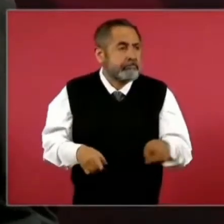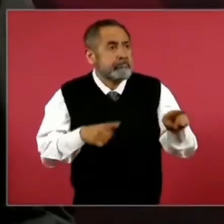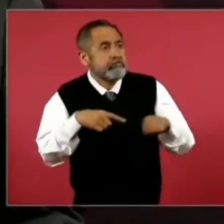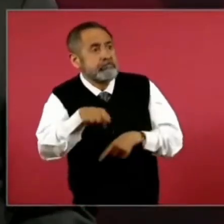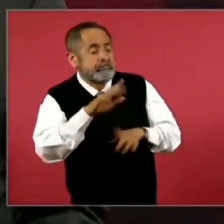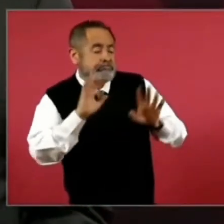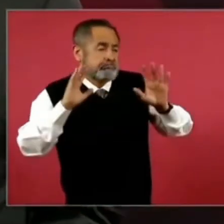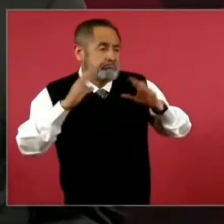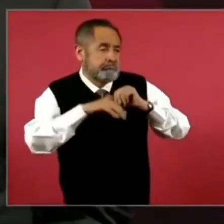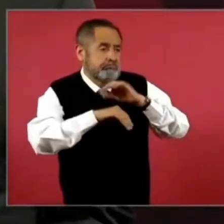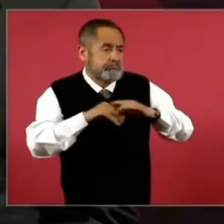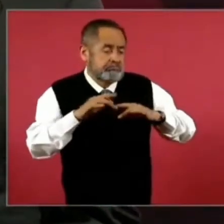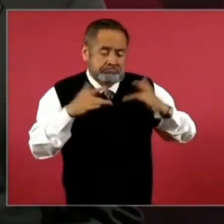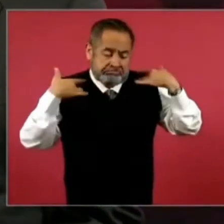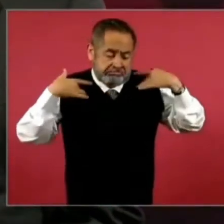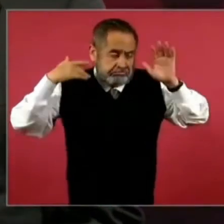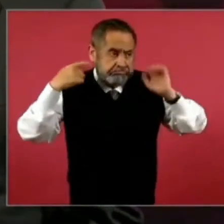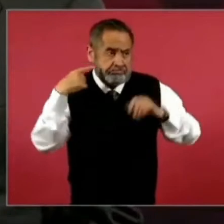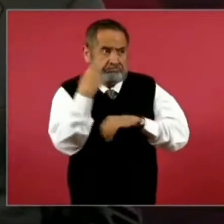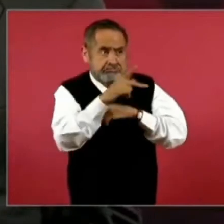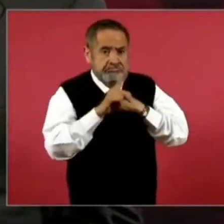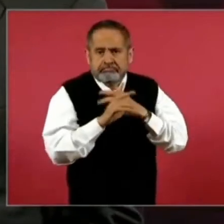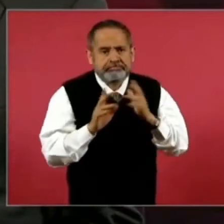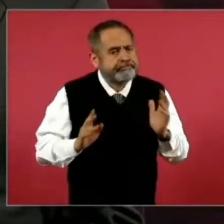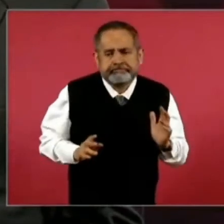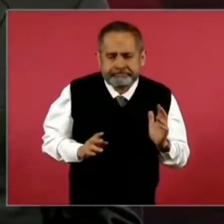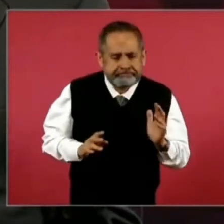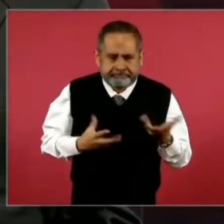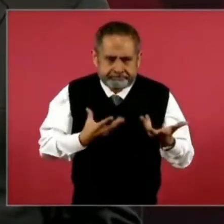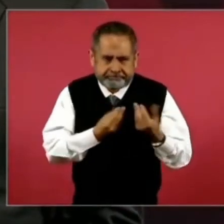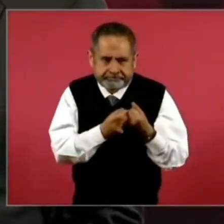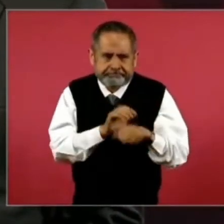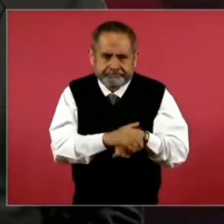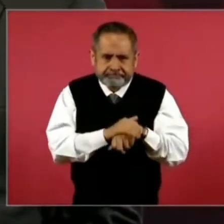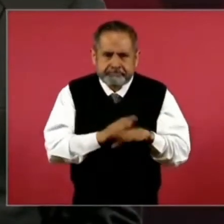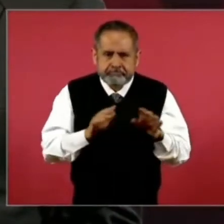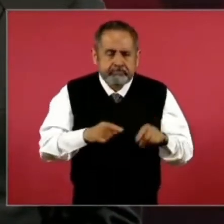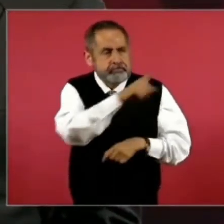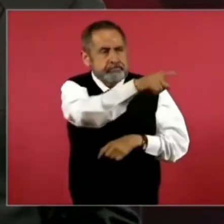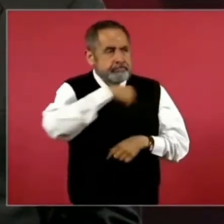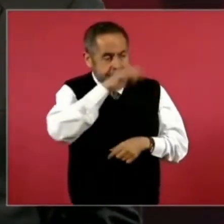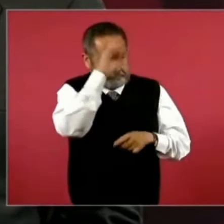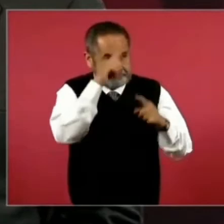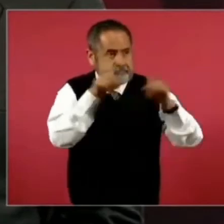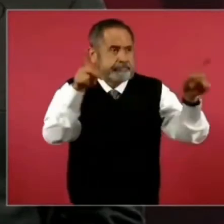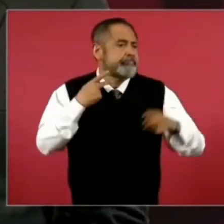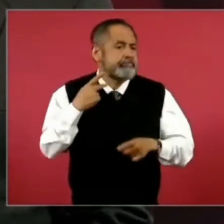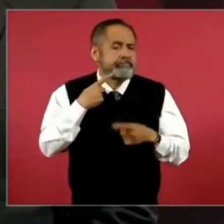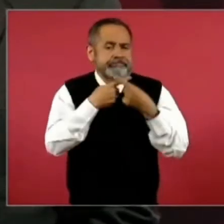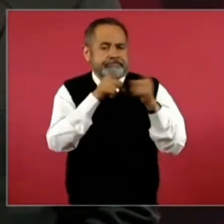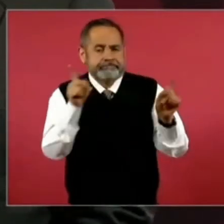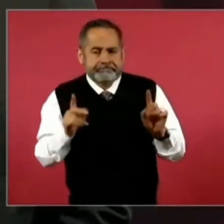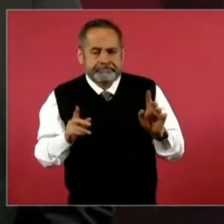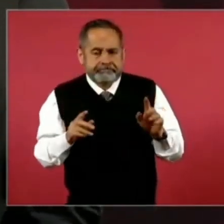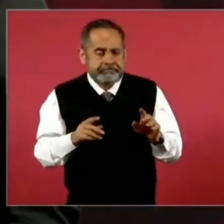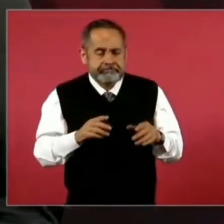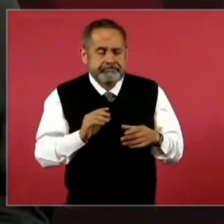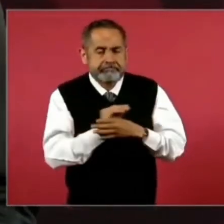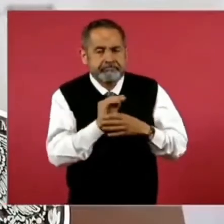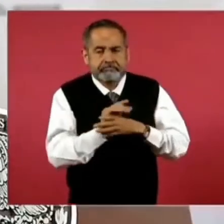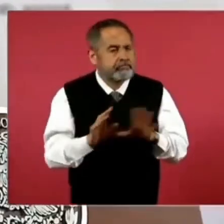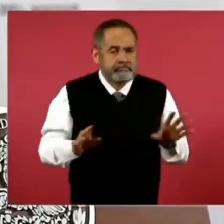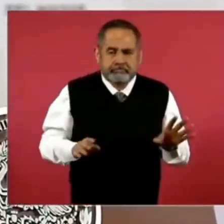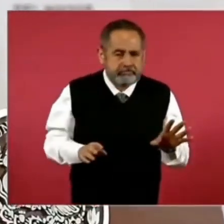permanecer al margen, independientemente de las diferencias políticas o ideológicas,